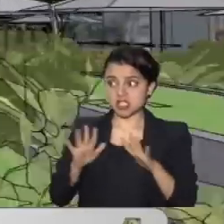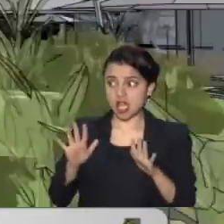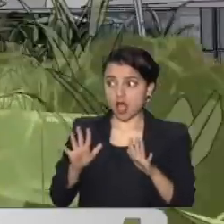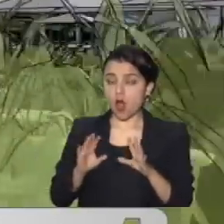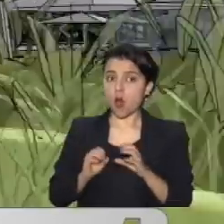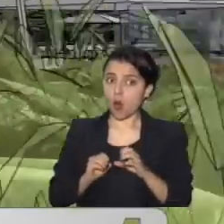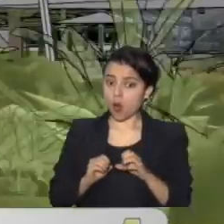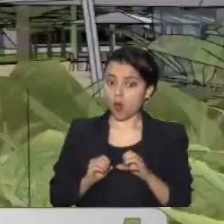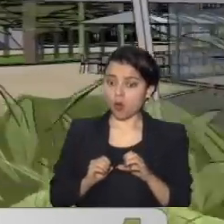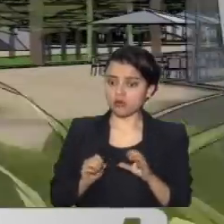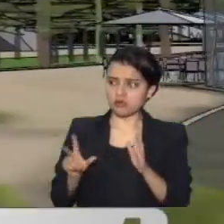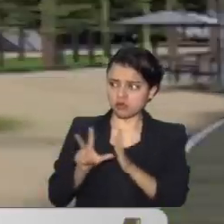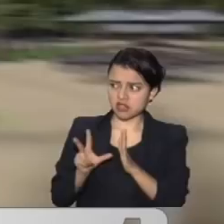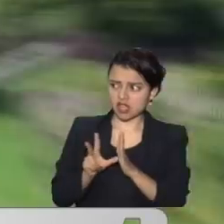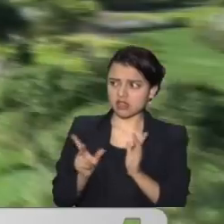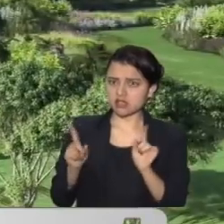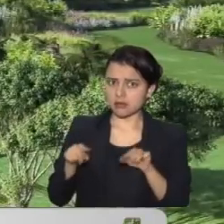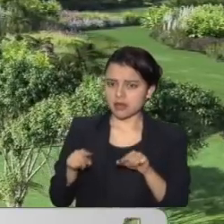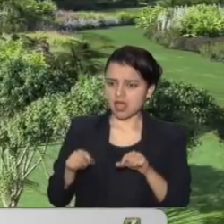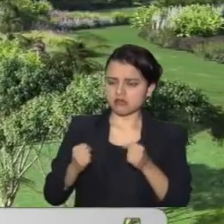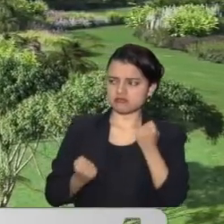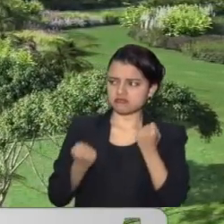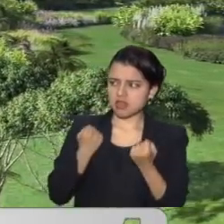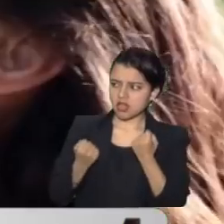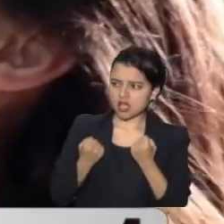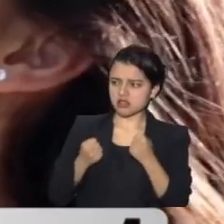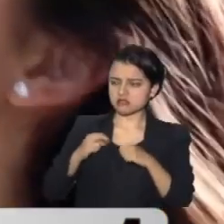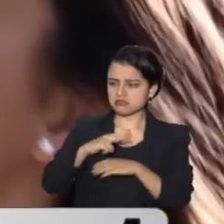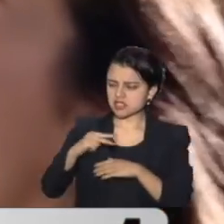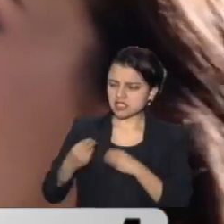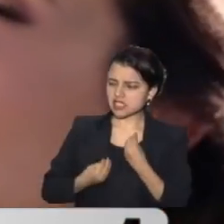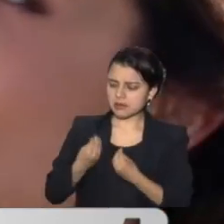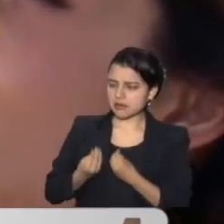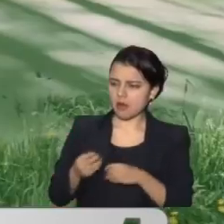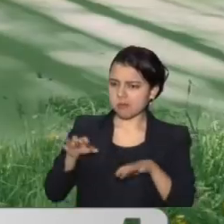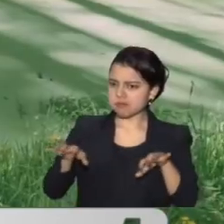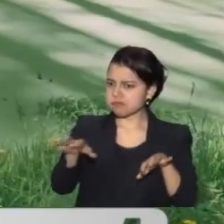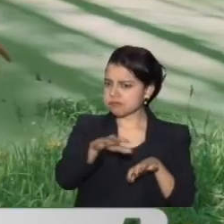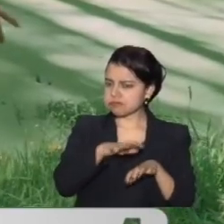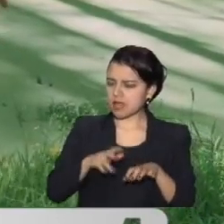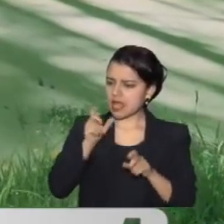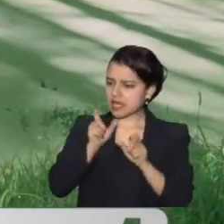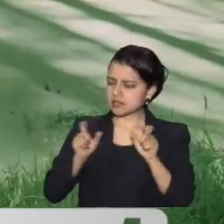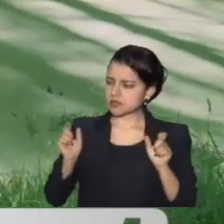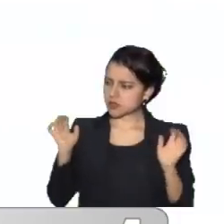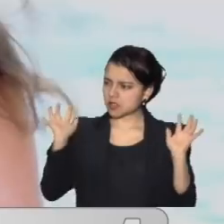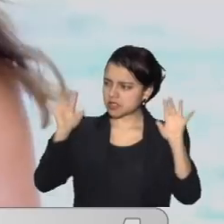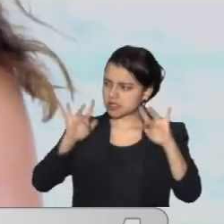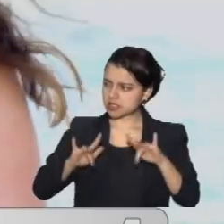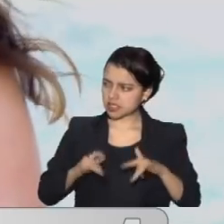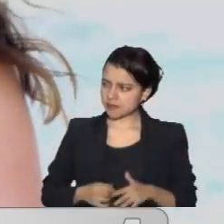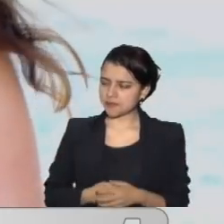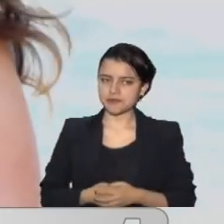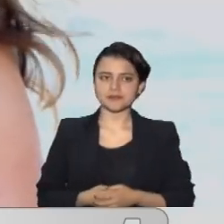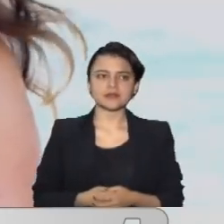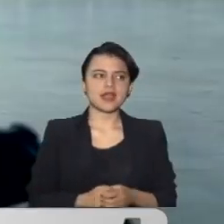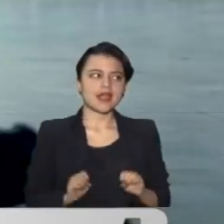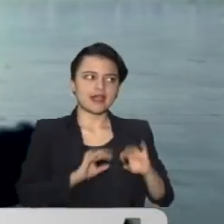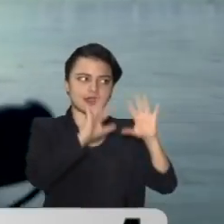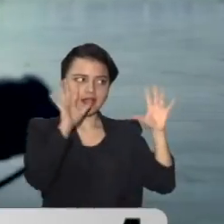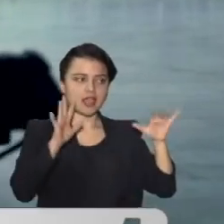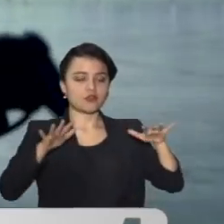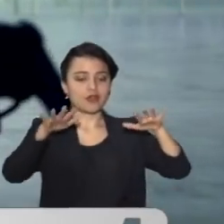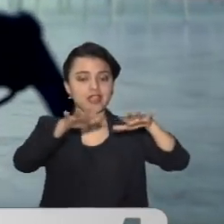Porque entiendo que va a haber hoteles, gimnasios, piscinas. ¿Qué va a encontrar la gente en ese escenario deportivo? Claro, esto es un